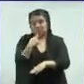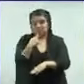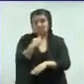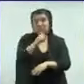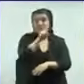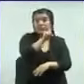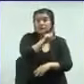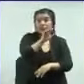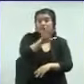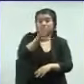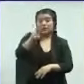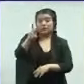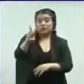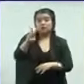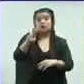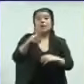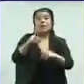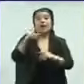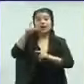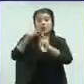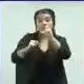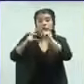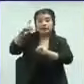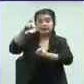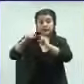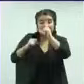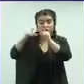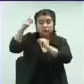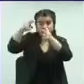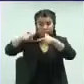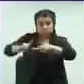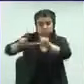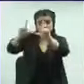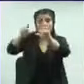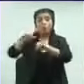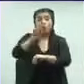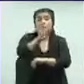152 eventos de cotización con